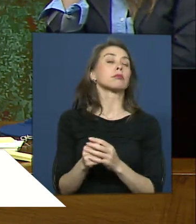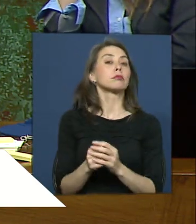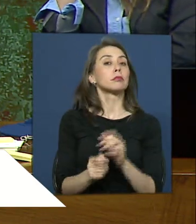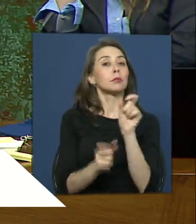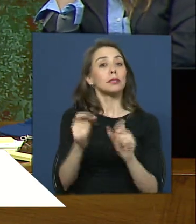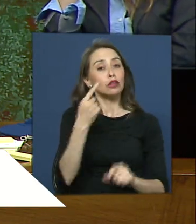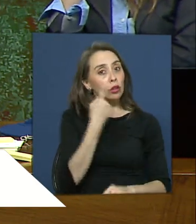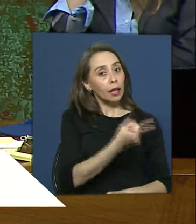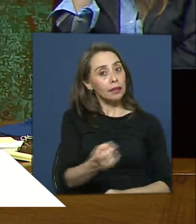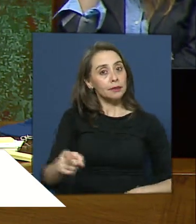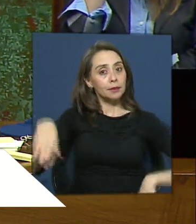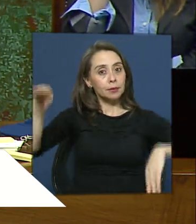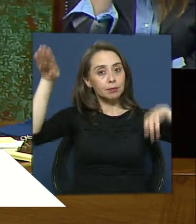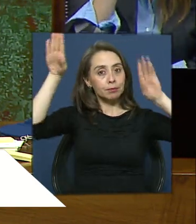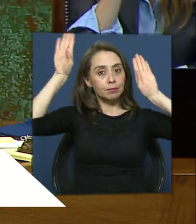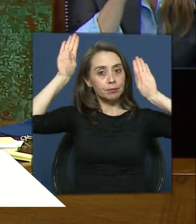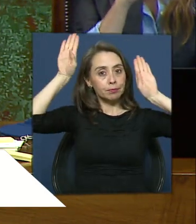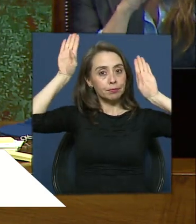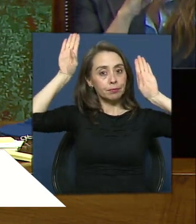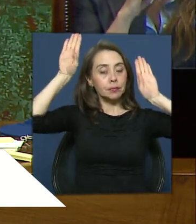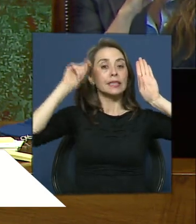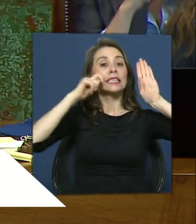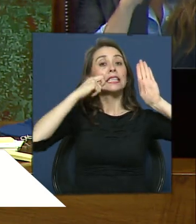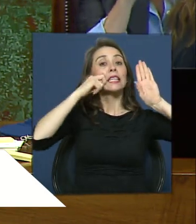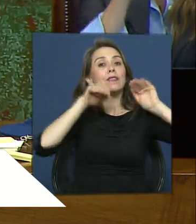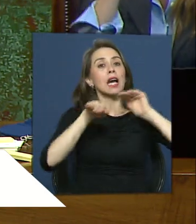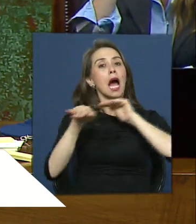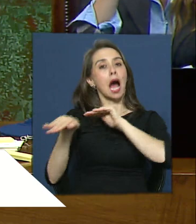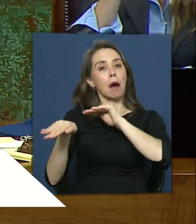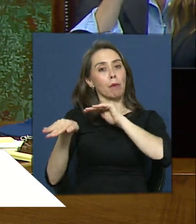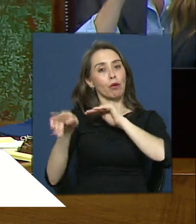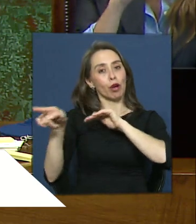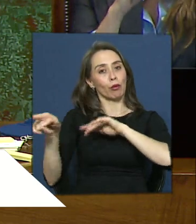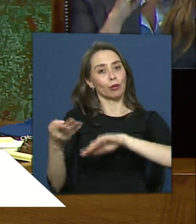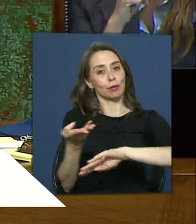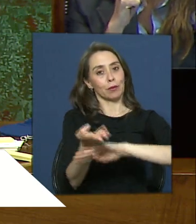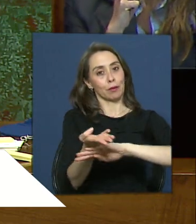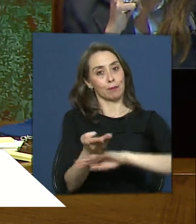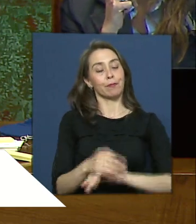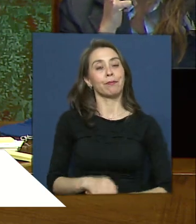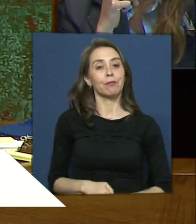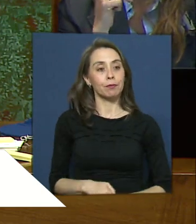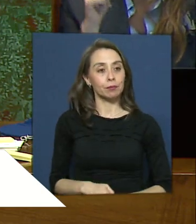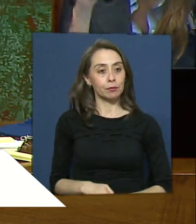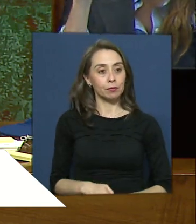están levantando el brazo están apoyando la moción por usted presentada.